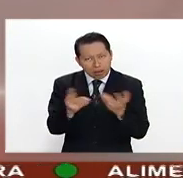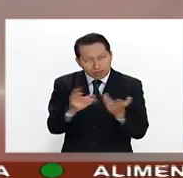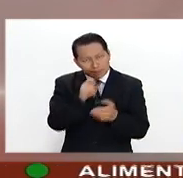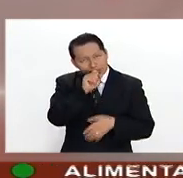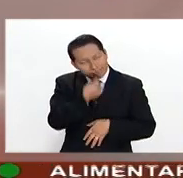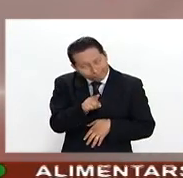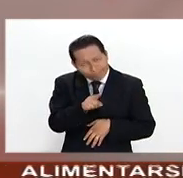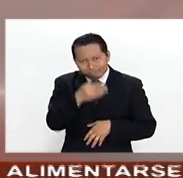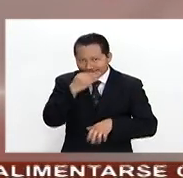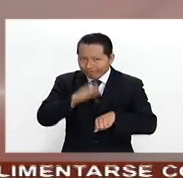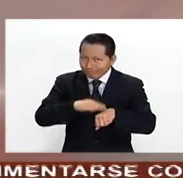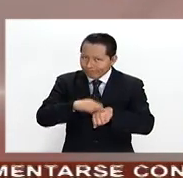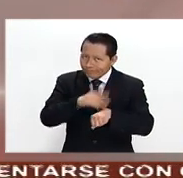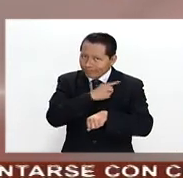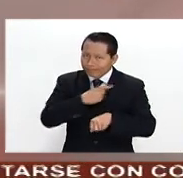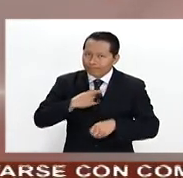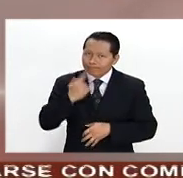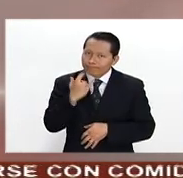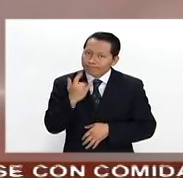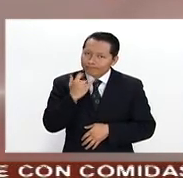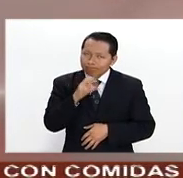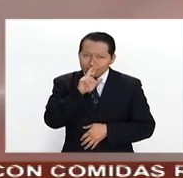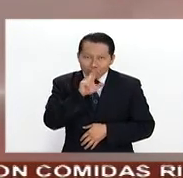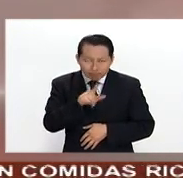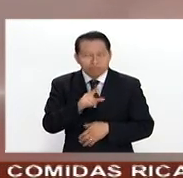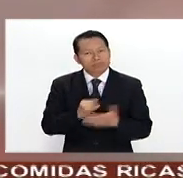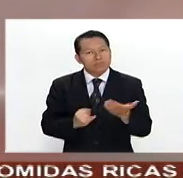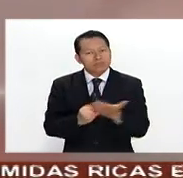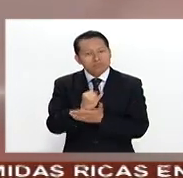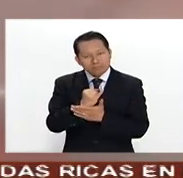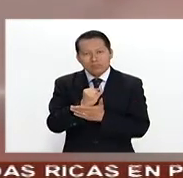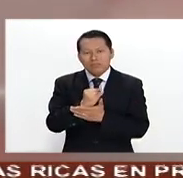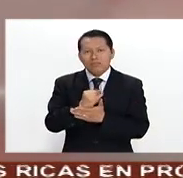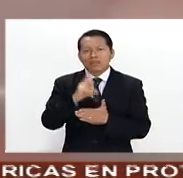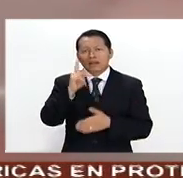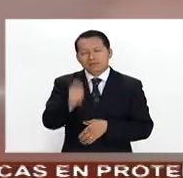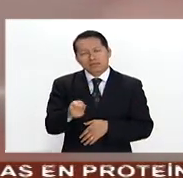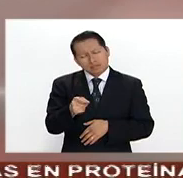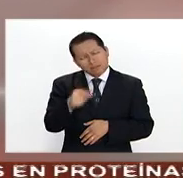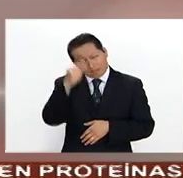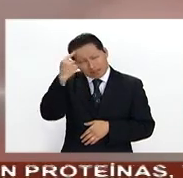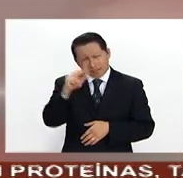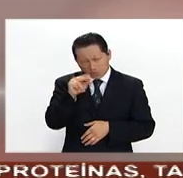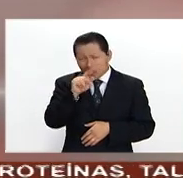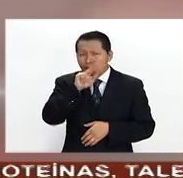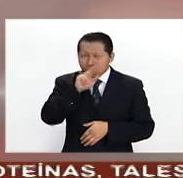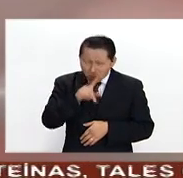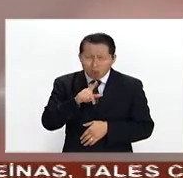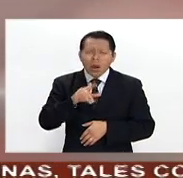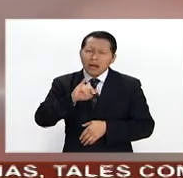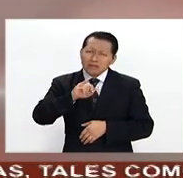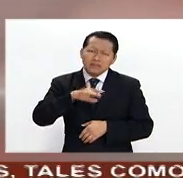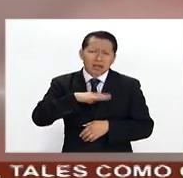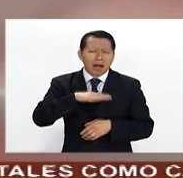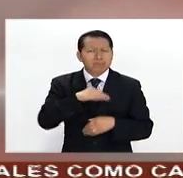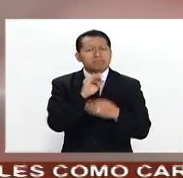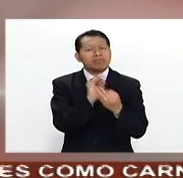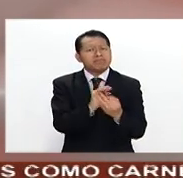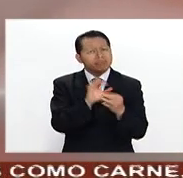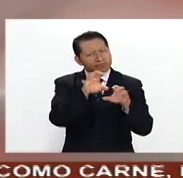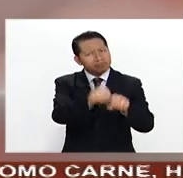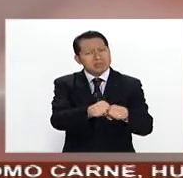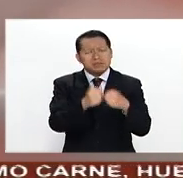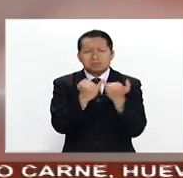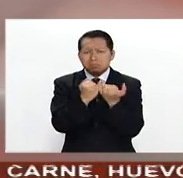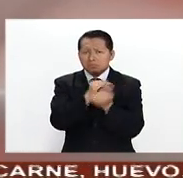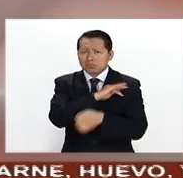debiera hacer un esfuerzo por tomar una decisión, debe ser una decisión no fácil, de entregarse, de devolver lo que se robó, de